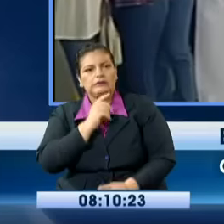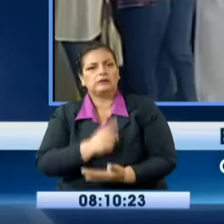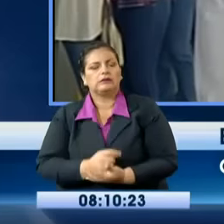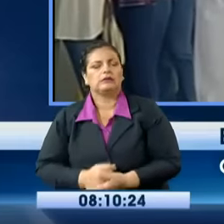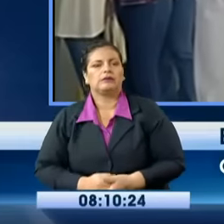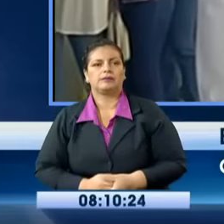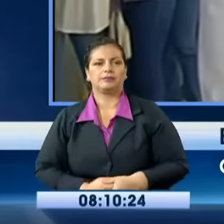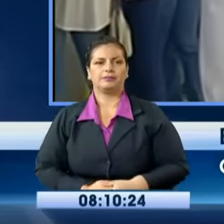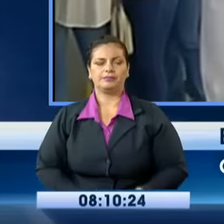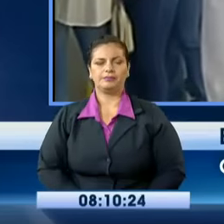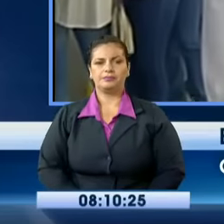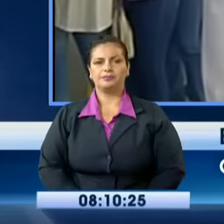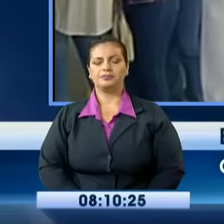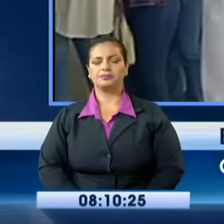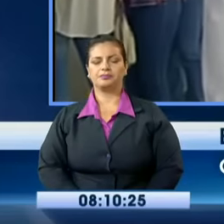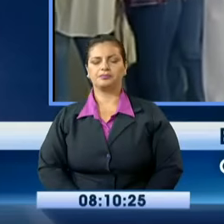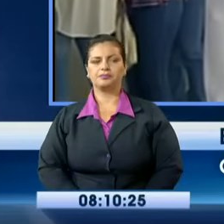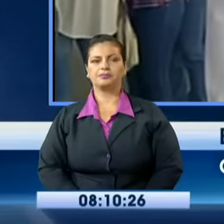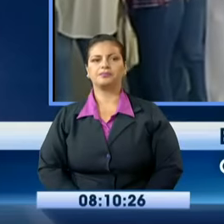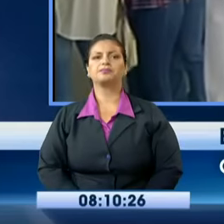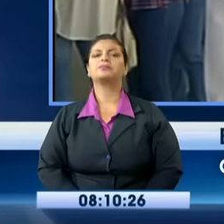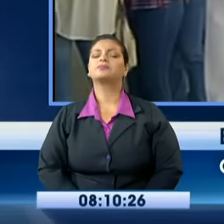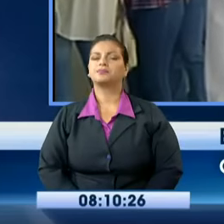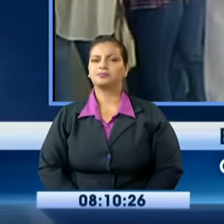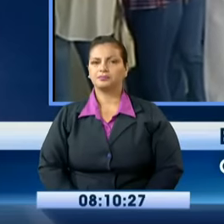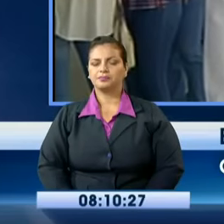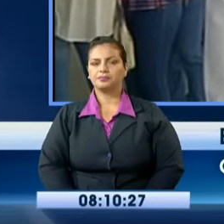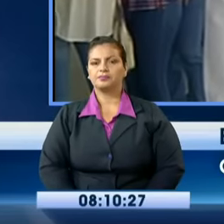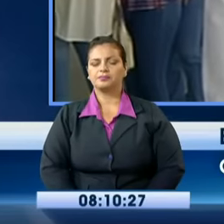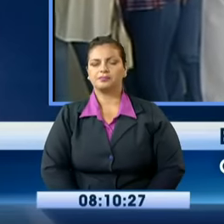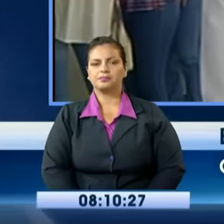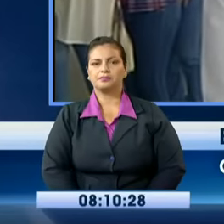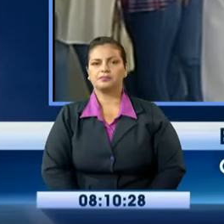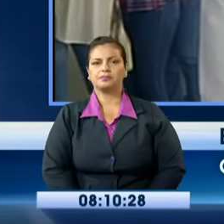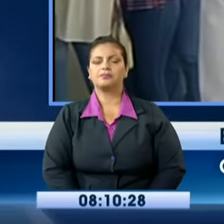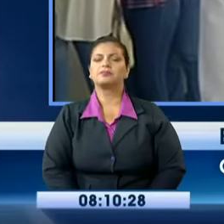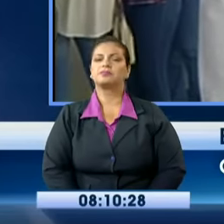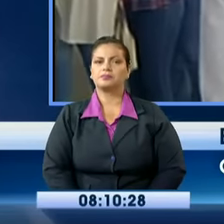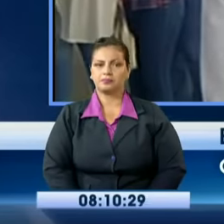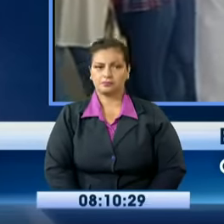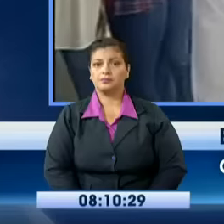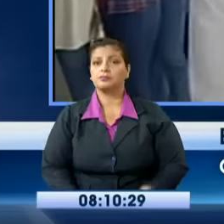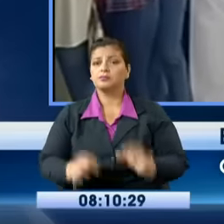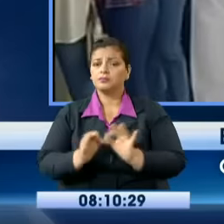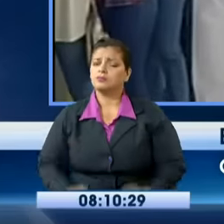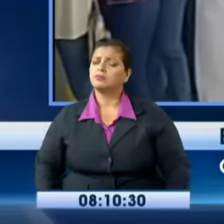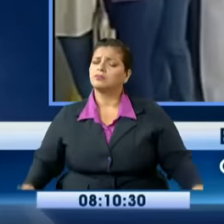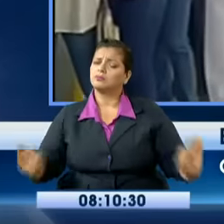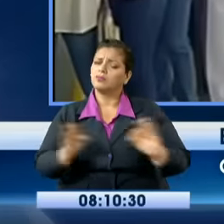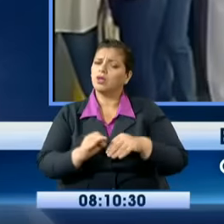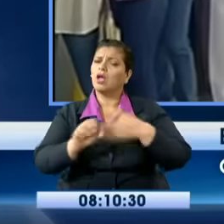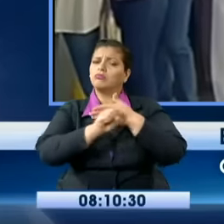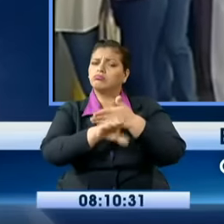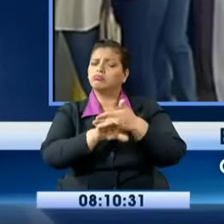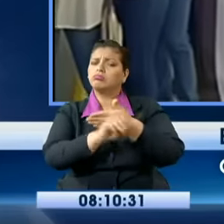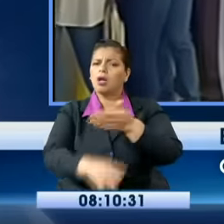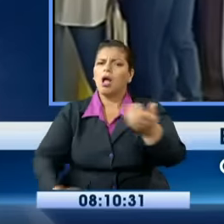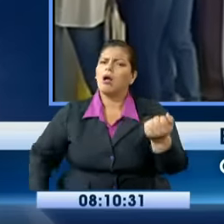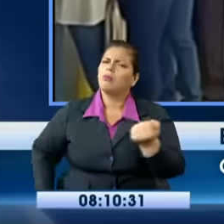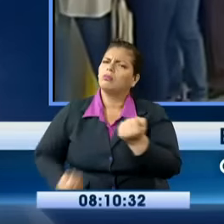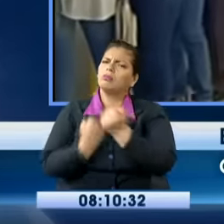concomitantemente con lo que se está haciendo prácticamente apoyen, ¿no? Apuntalen más la campaña, claro. Que